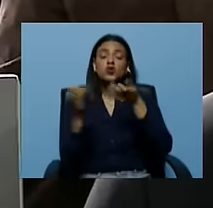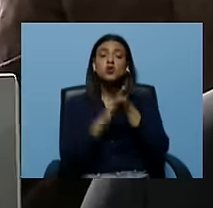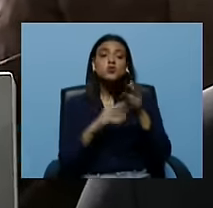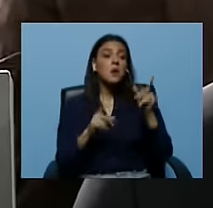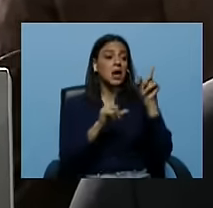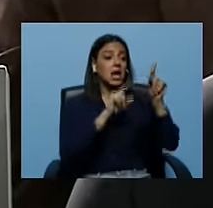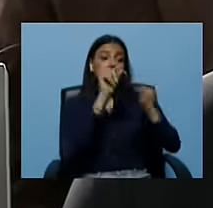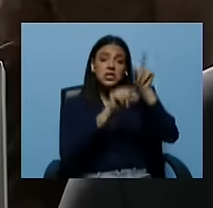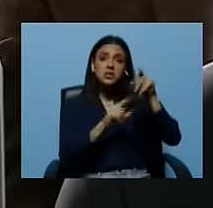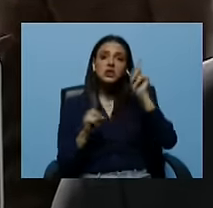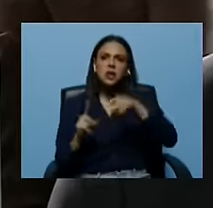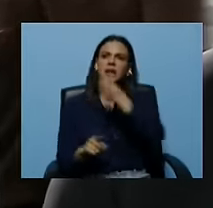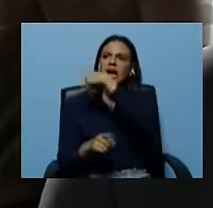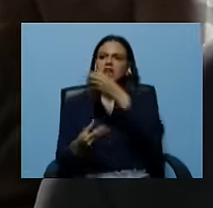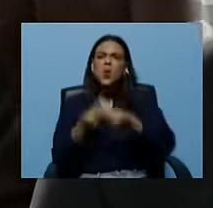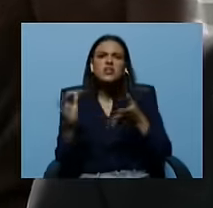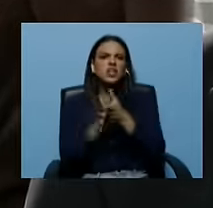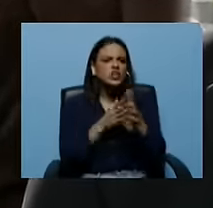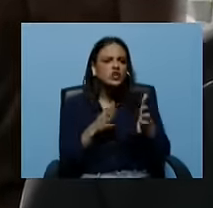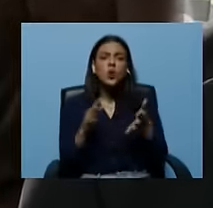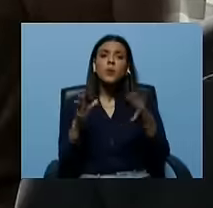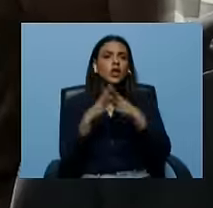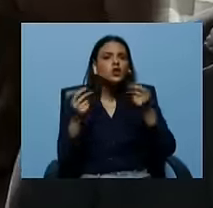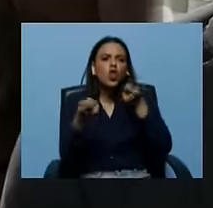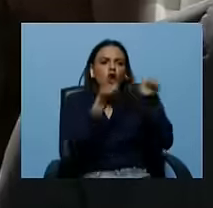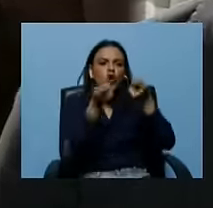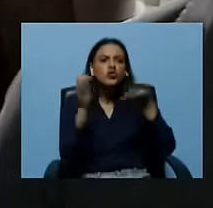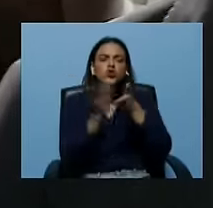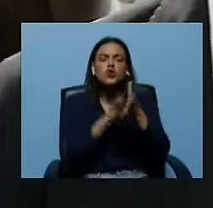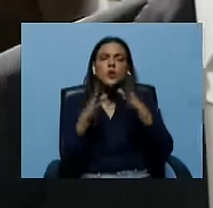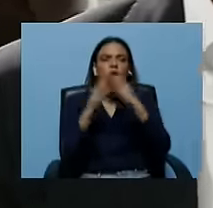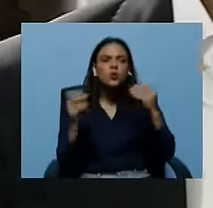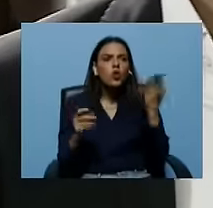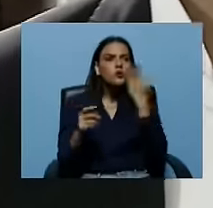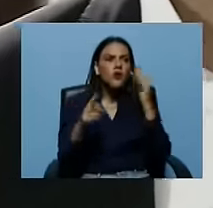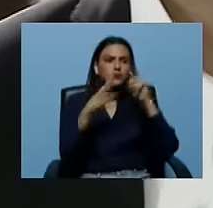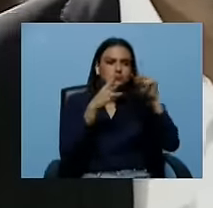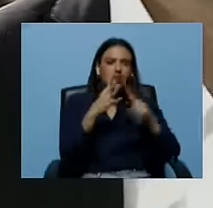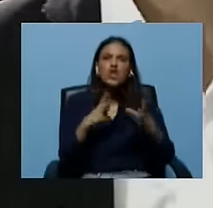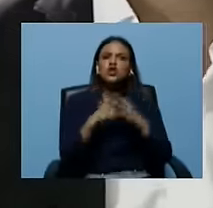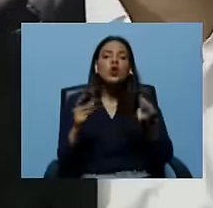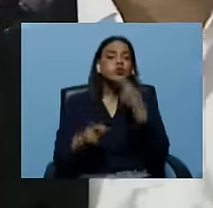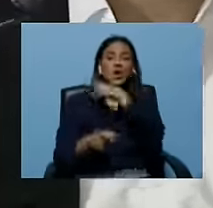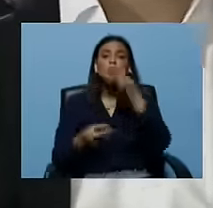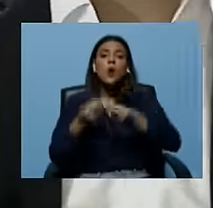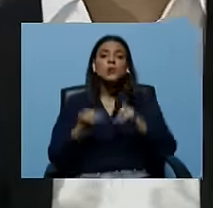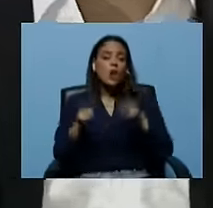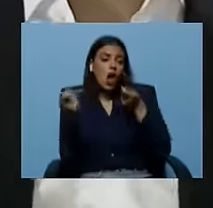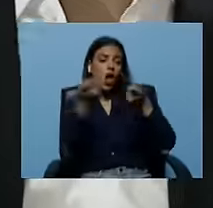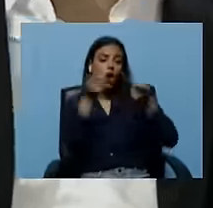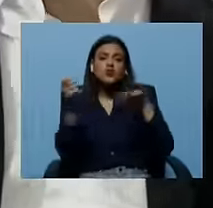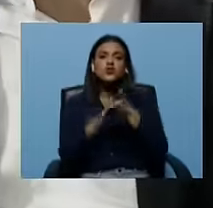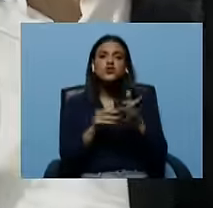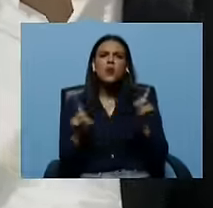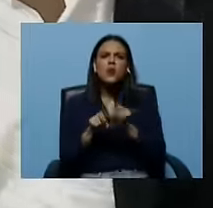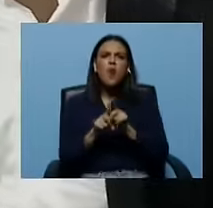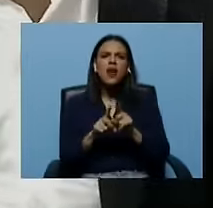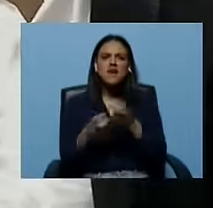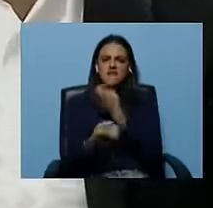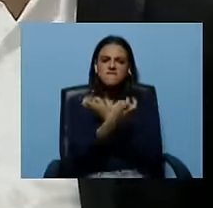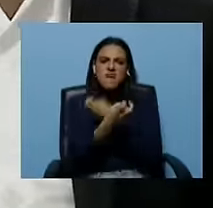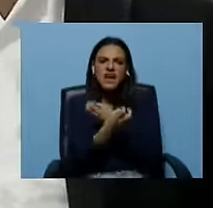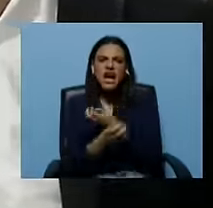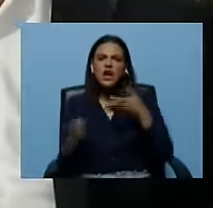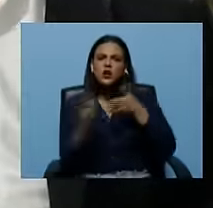los controla, se hicieron del control de las redes sociales y tienen saturado y envenenado en división, en